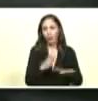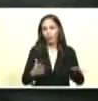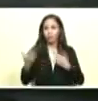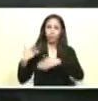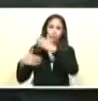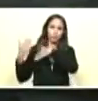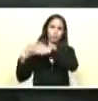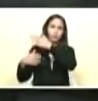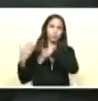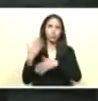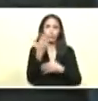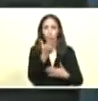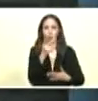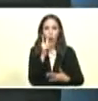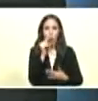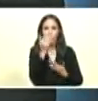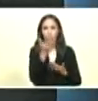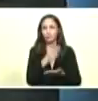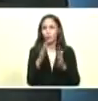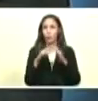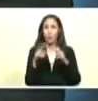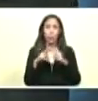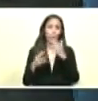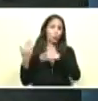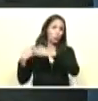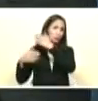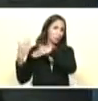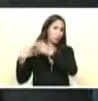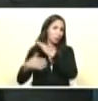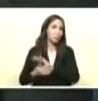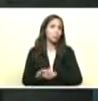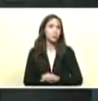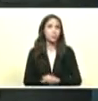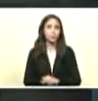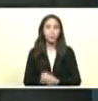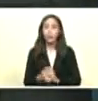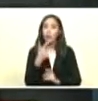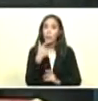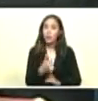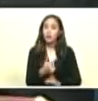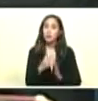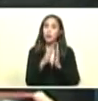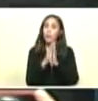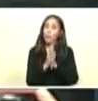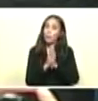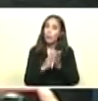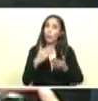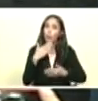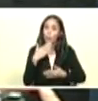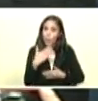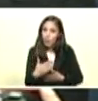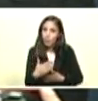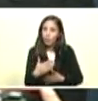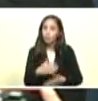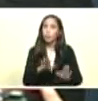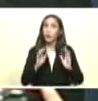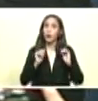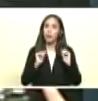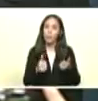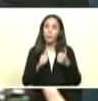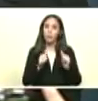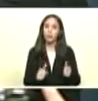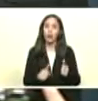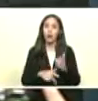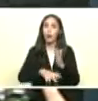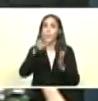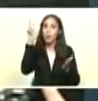de la dinastía de los Vargas, me está pidiendo la autorización para emitir la